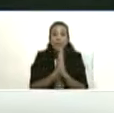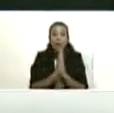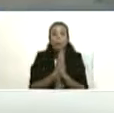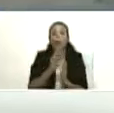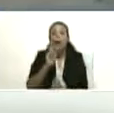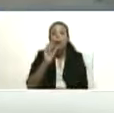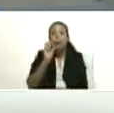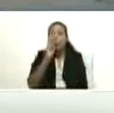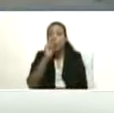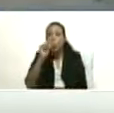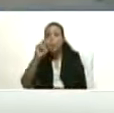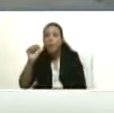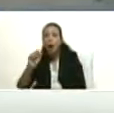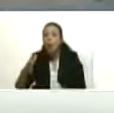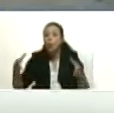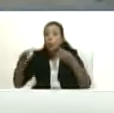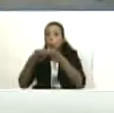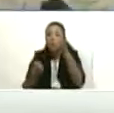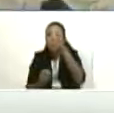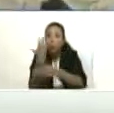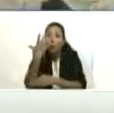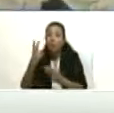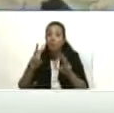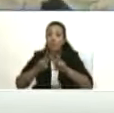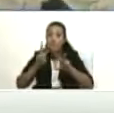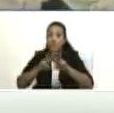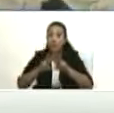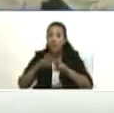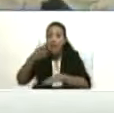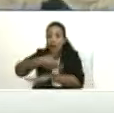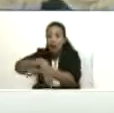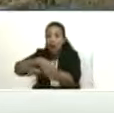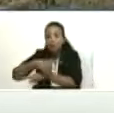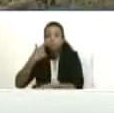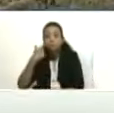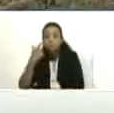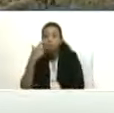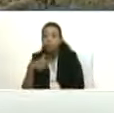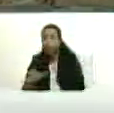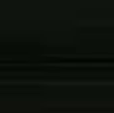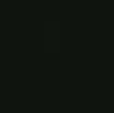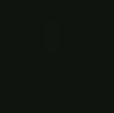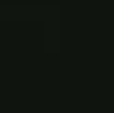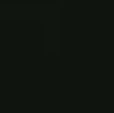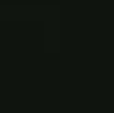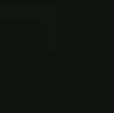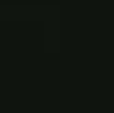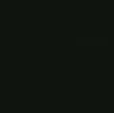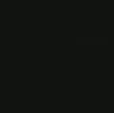Turumbán un hermoso órgano superior nacional de vivienda en la calle, mi comandante presidente. Los